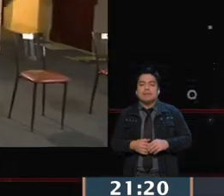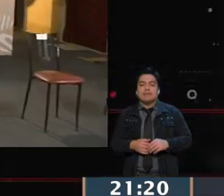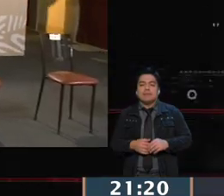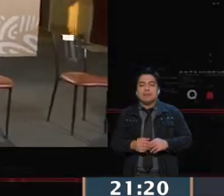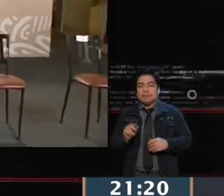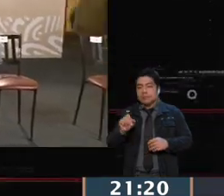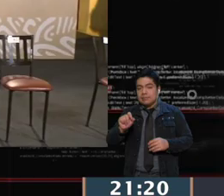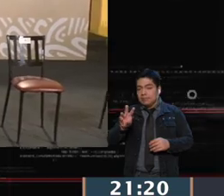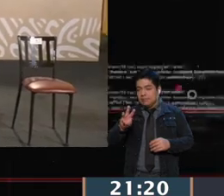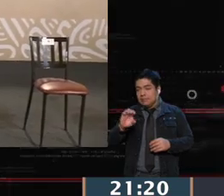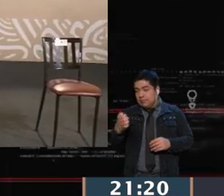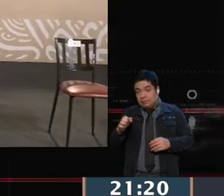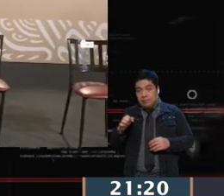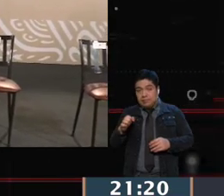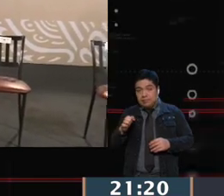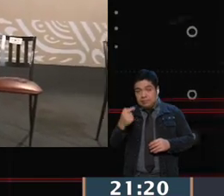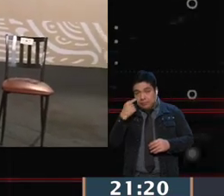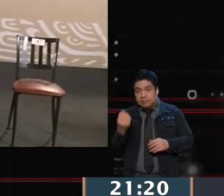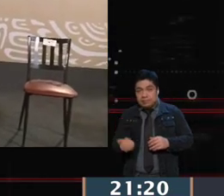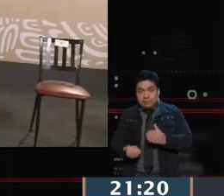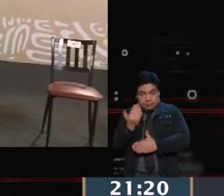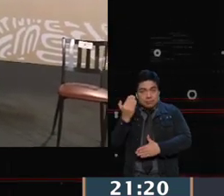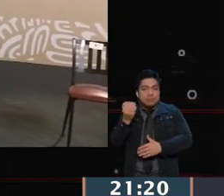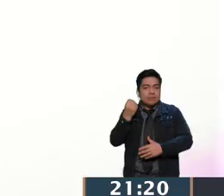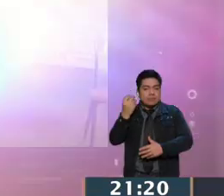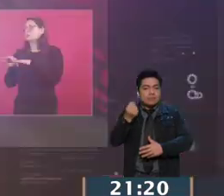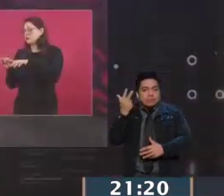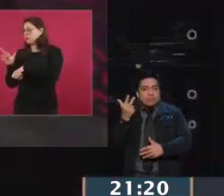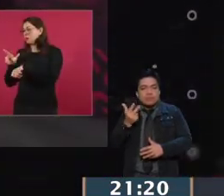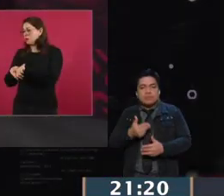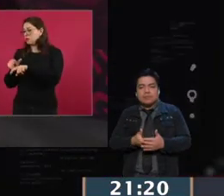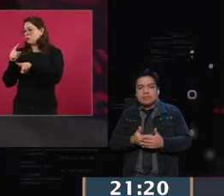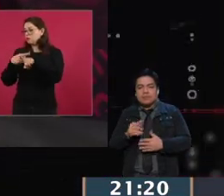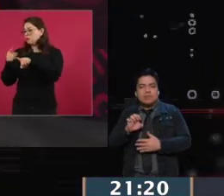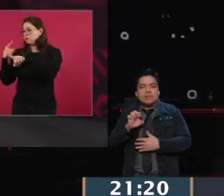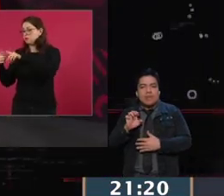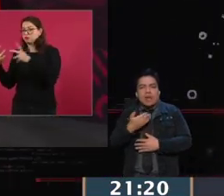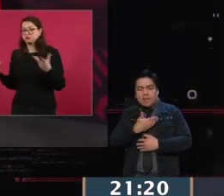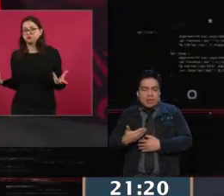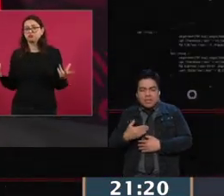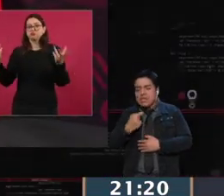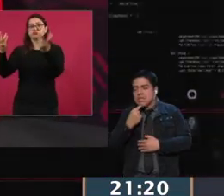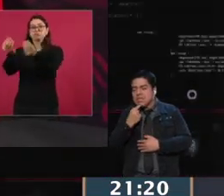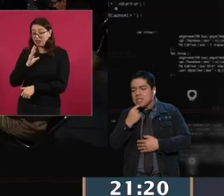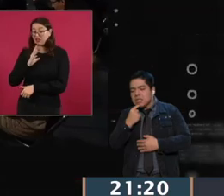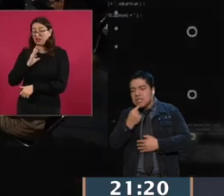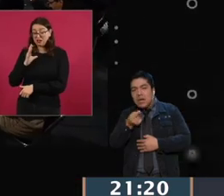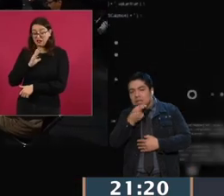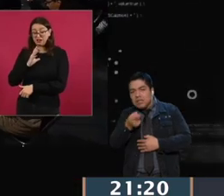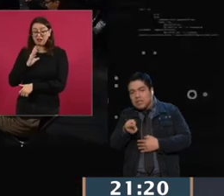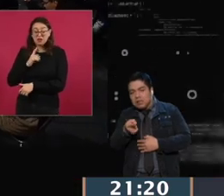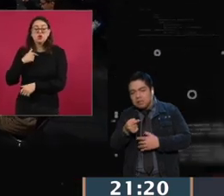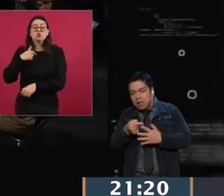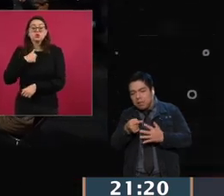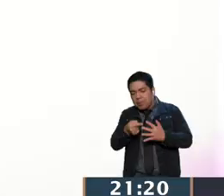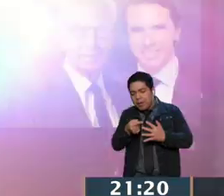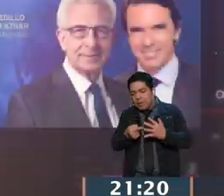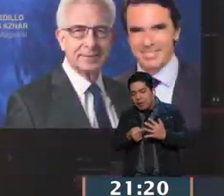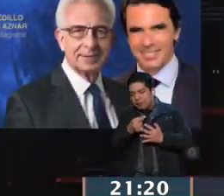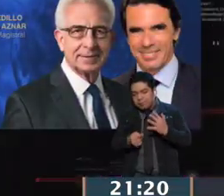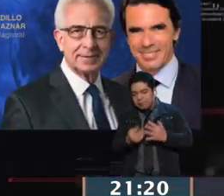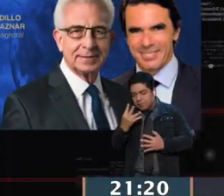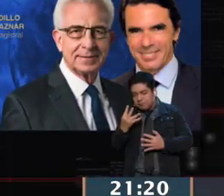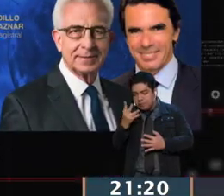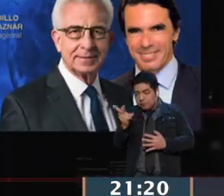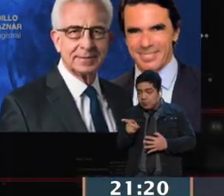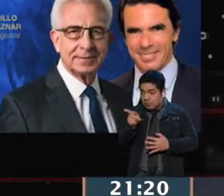El 23 de enero, durante la conferencia matutina presidencial, el presidente Andrés Manuel López Obrador realizó 4 preguntas